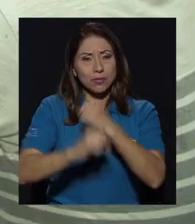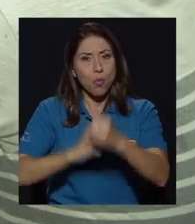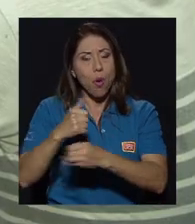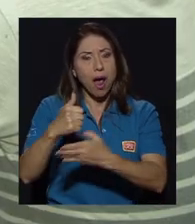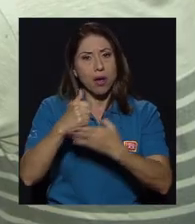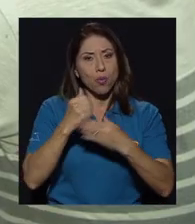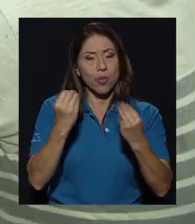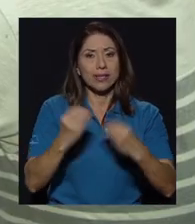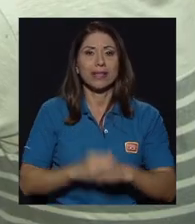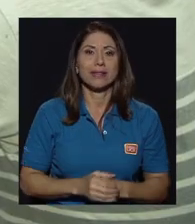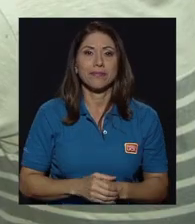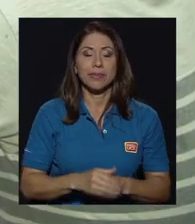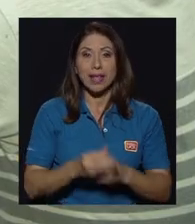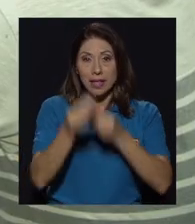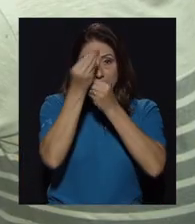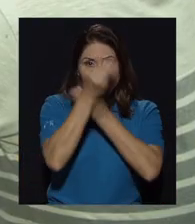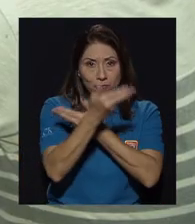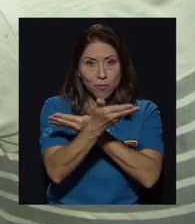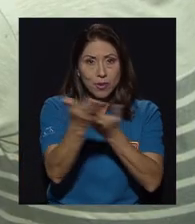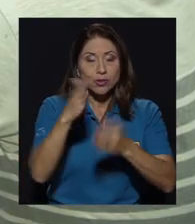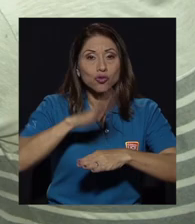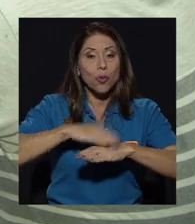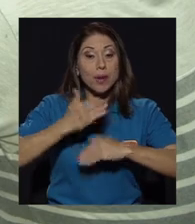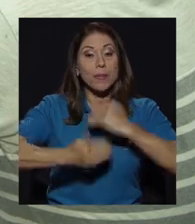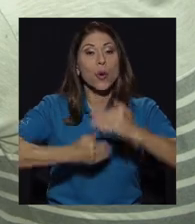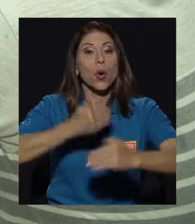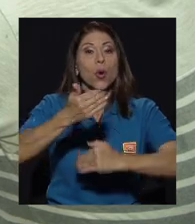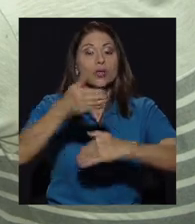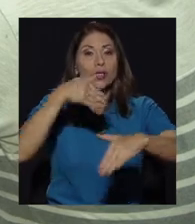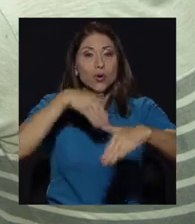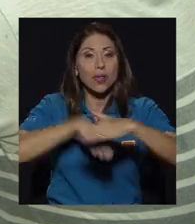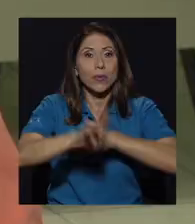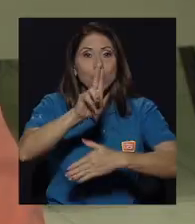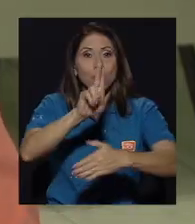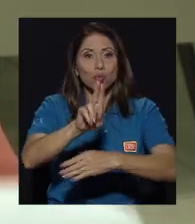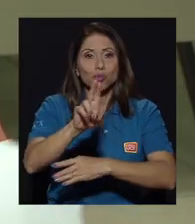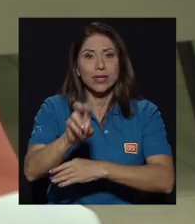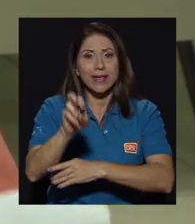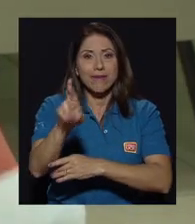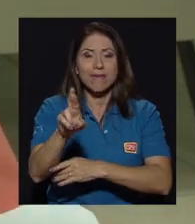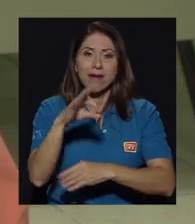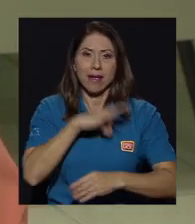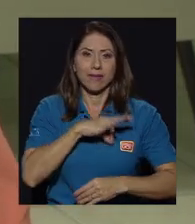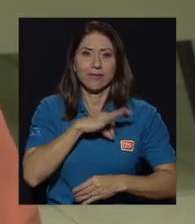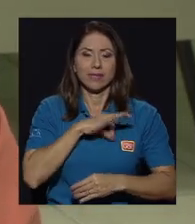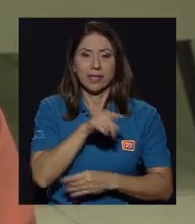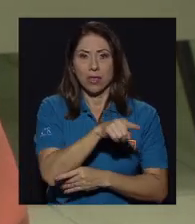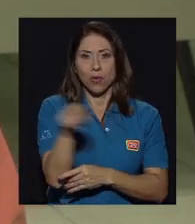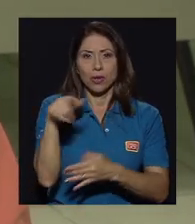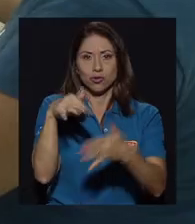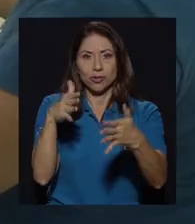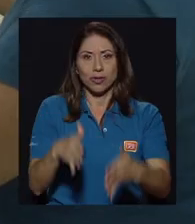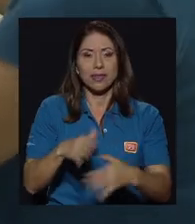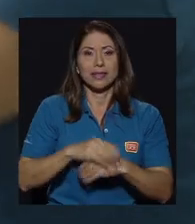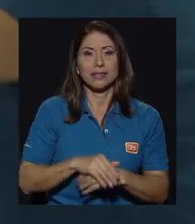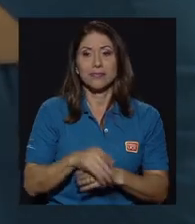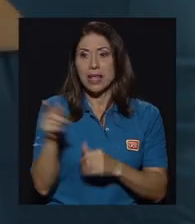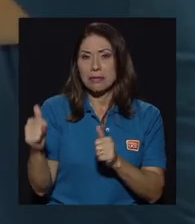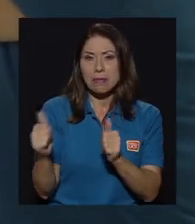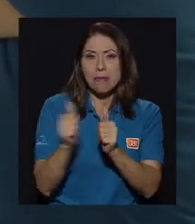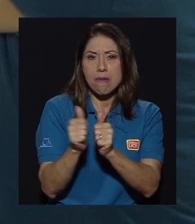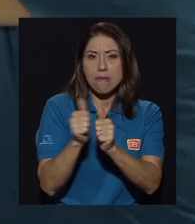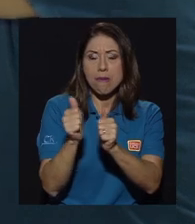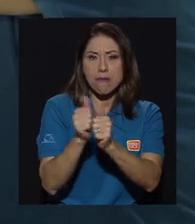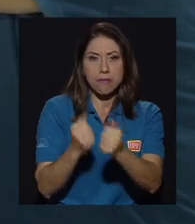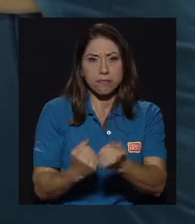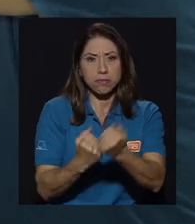año. Brindar información sobre el proceso de admisión a la UCR ha beneficiado a los estudiantes. Este